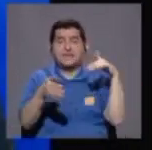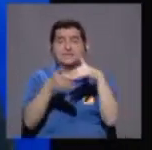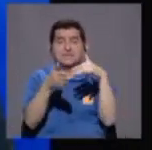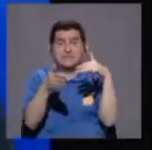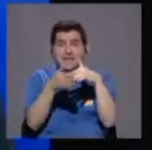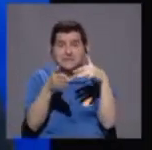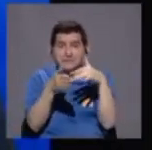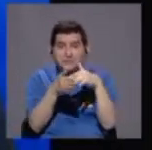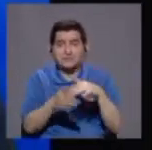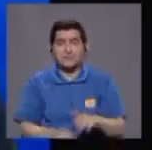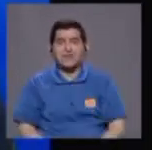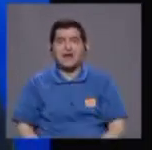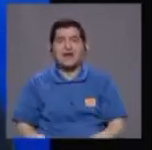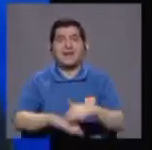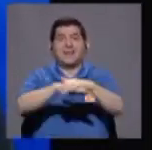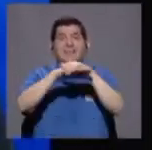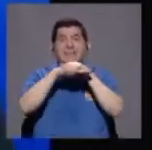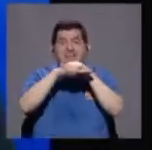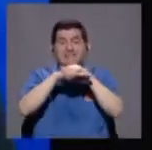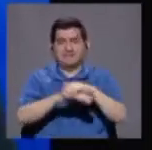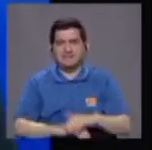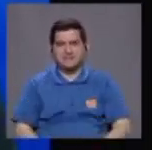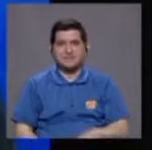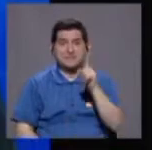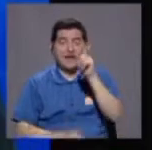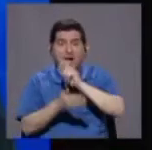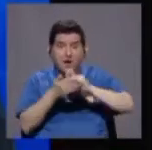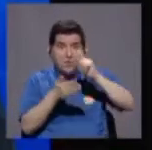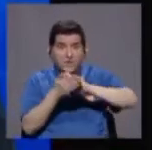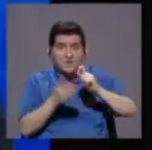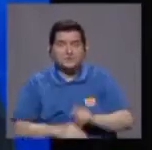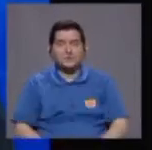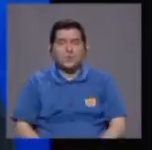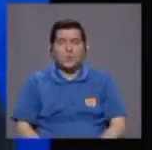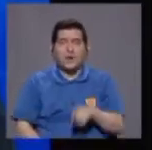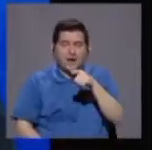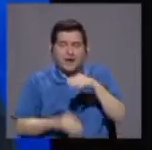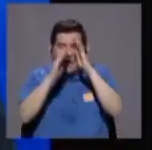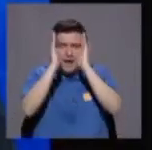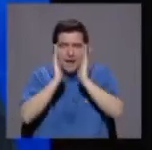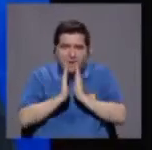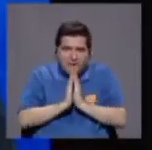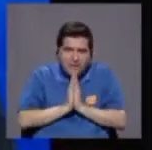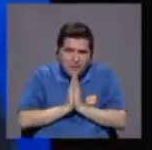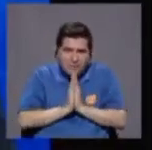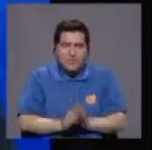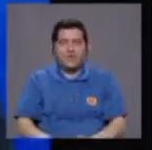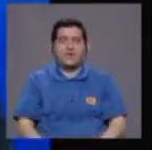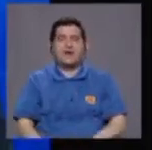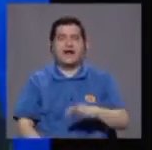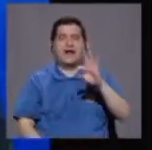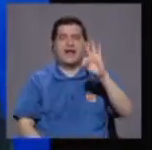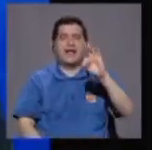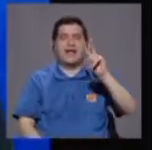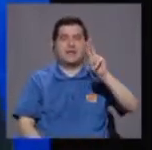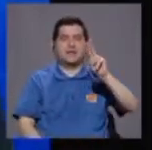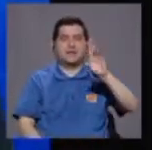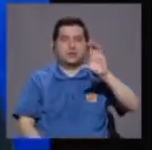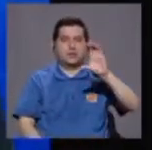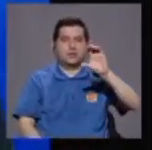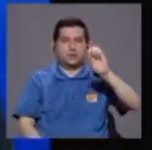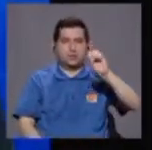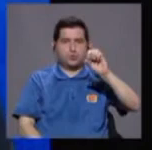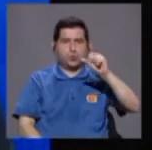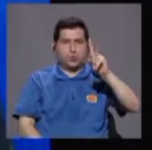inglés a una escuela de monjas allá en Tucson, Arizona. Y